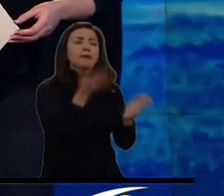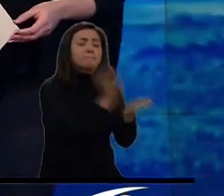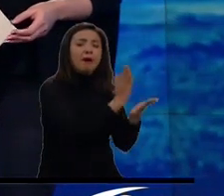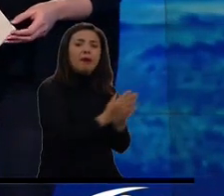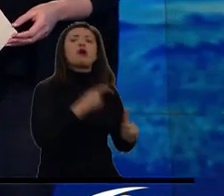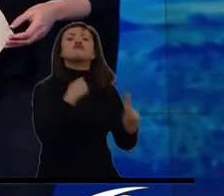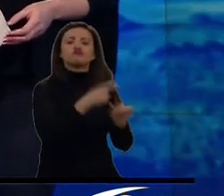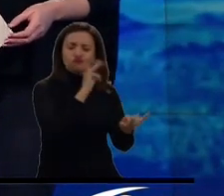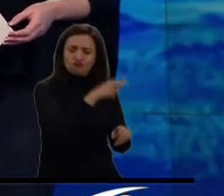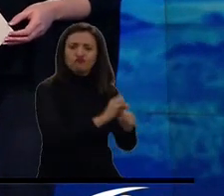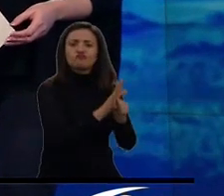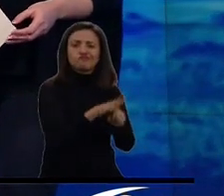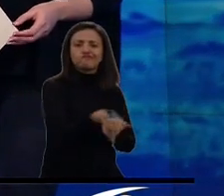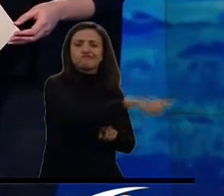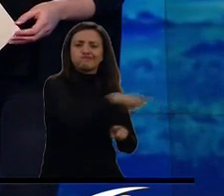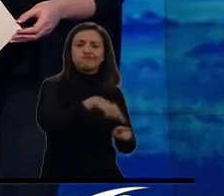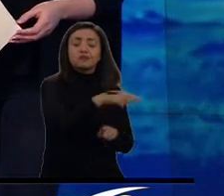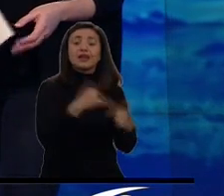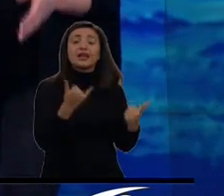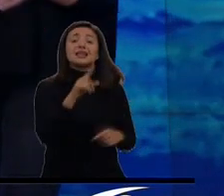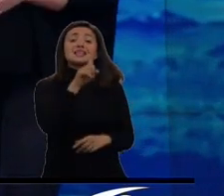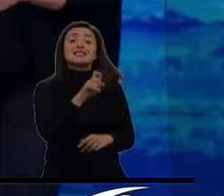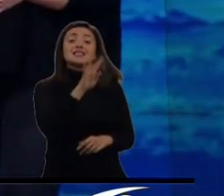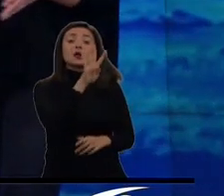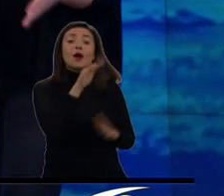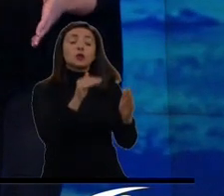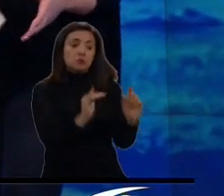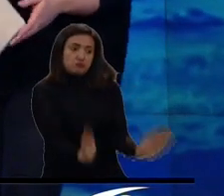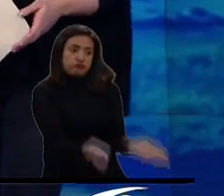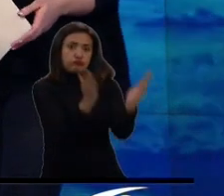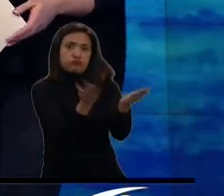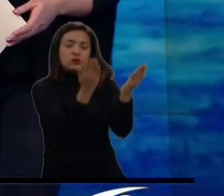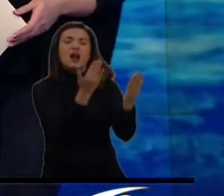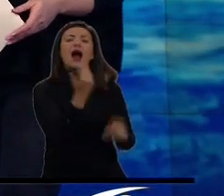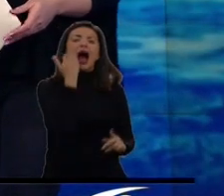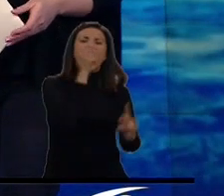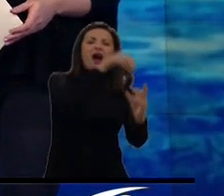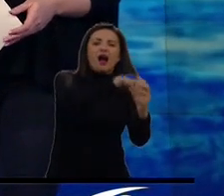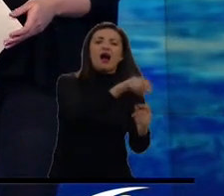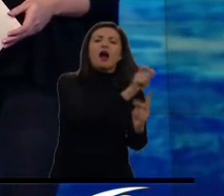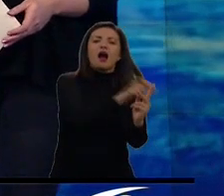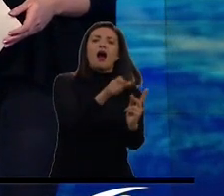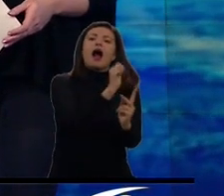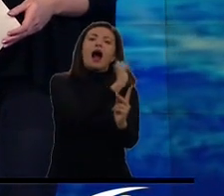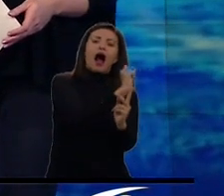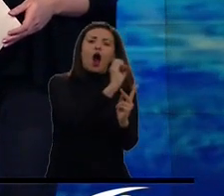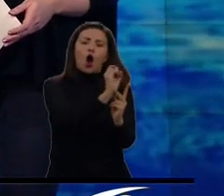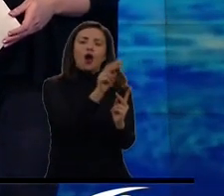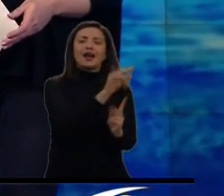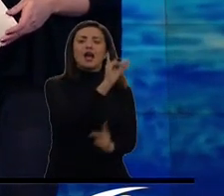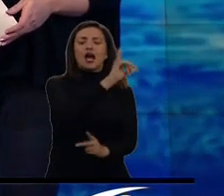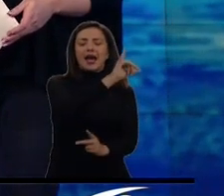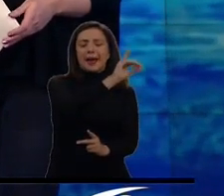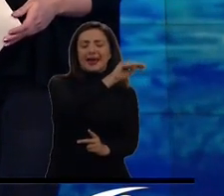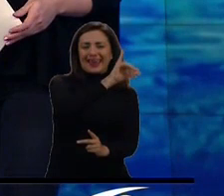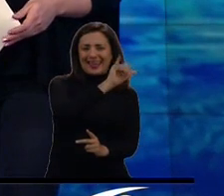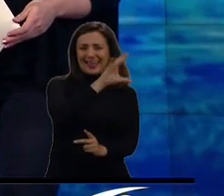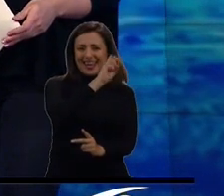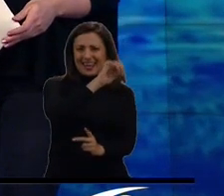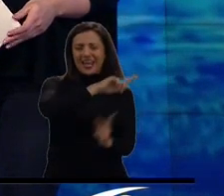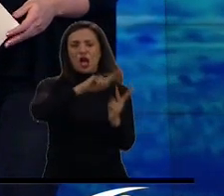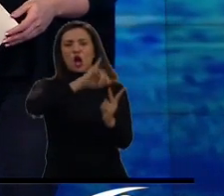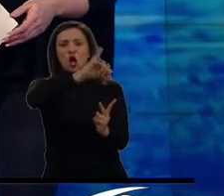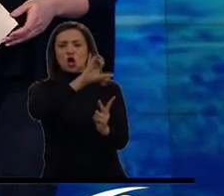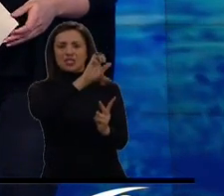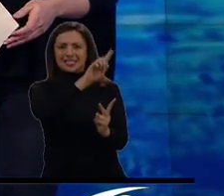país ya son más de 74.000 los recuperados, entre ellos Irene y José María, una pareja con 11 hijos, quienes nos contaron su experiencia de enfrentar